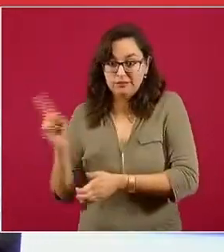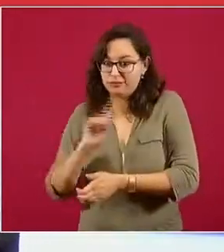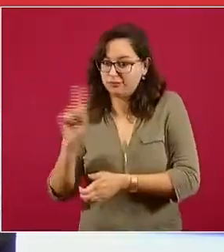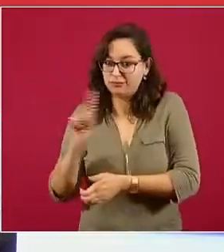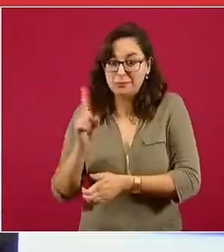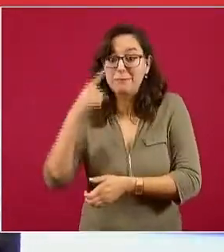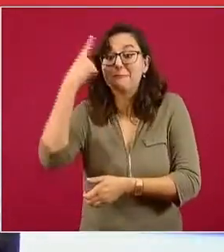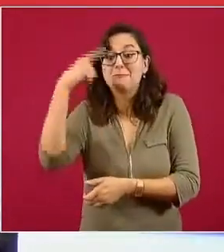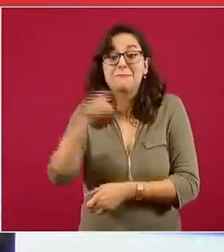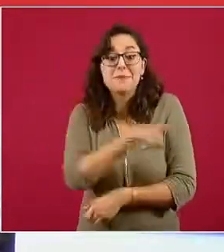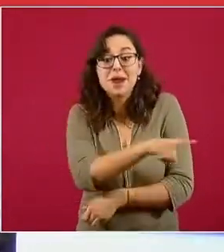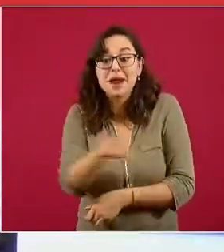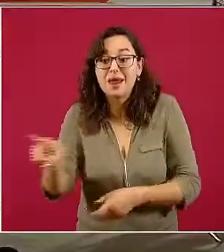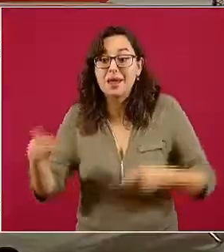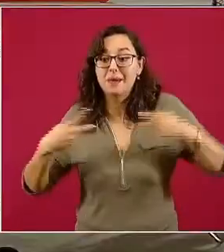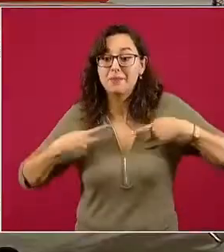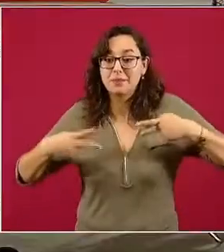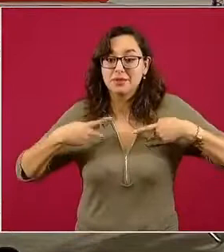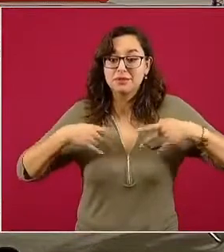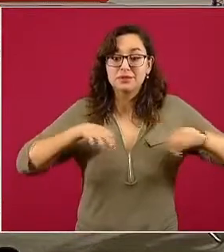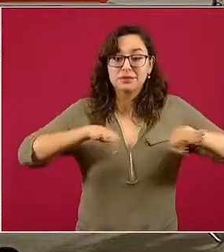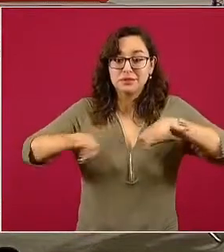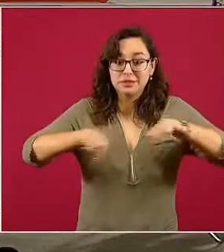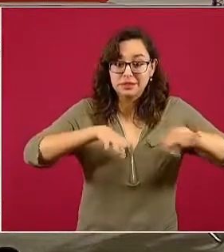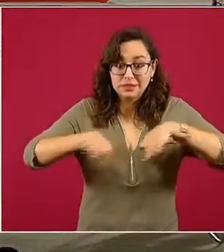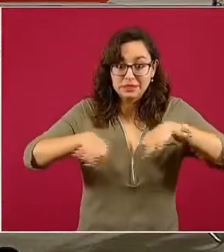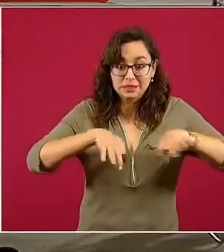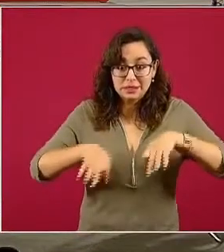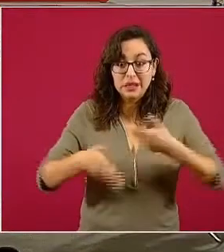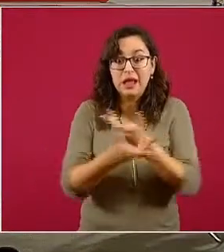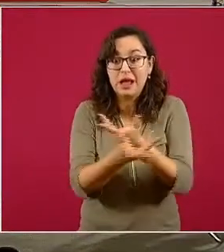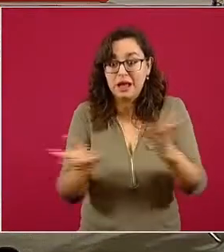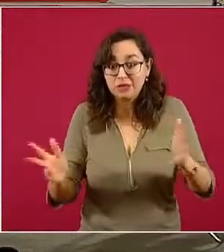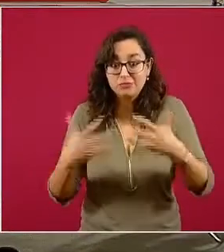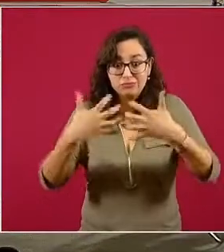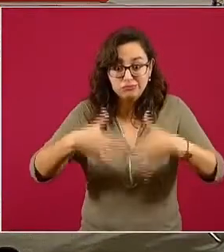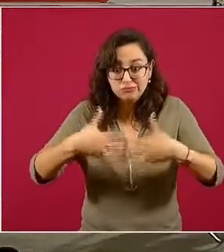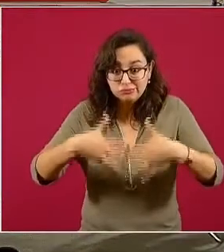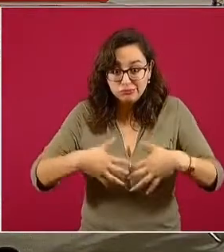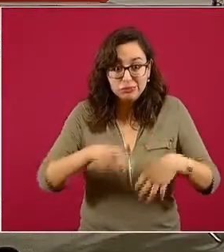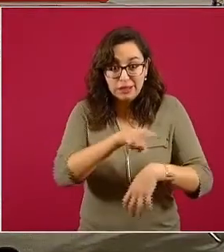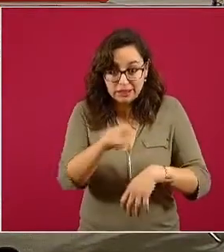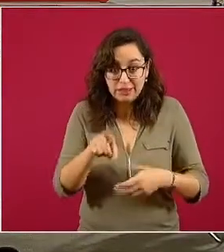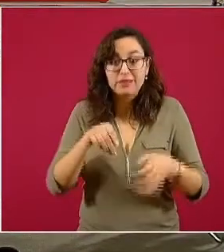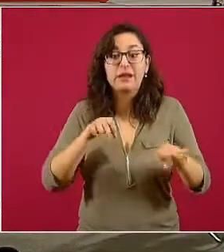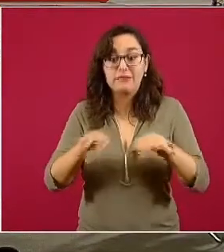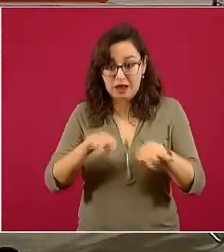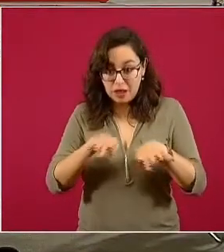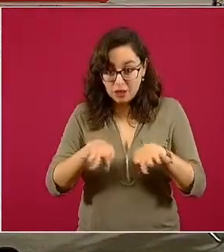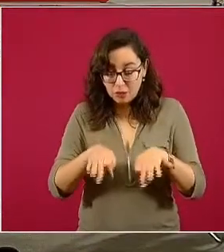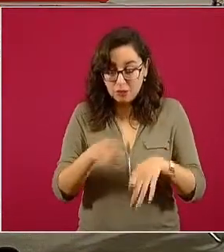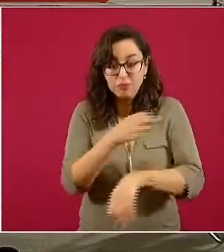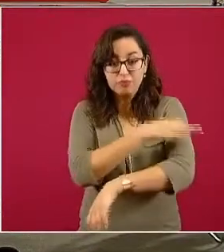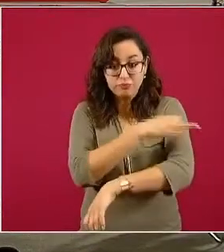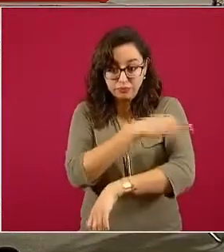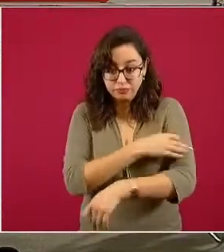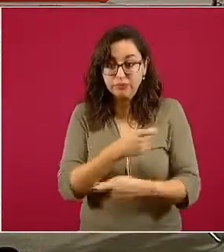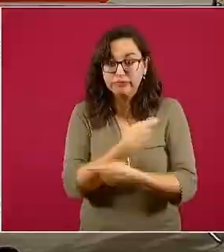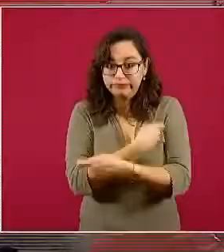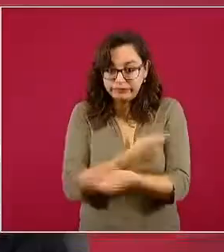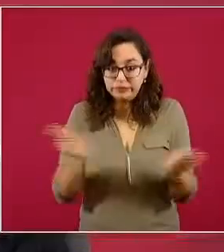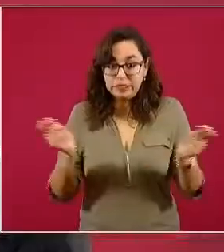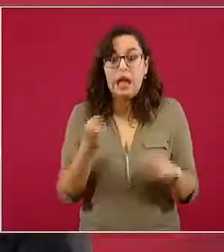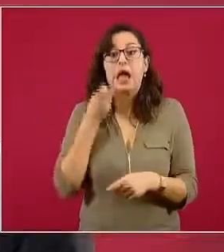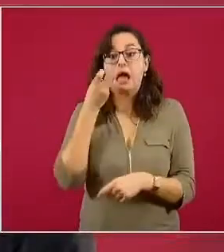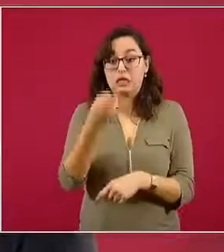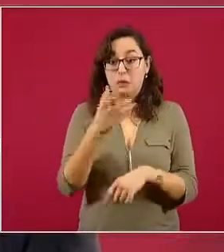a los trabajadores, el proletariado, el fabril de esa empresa, ¿no? Entonces, qué bueno, gracias Arturo, que quede